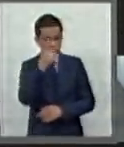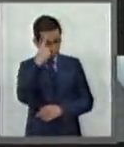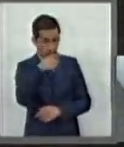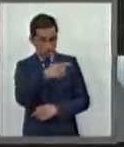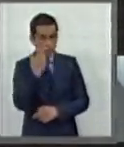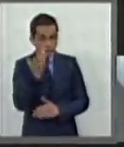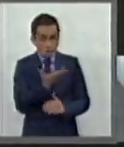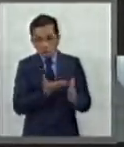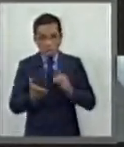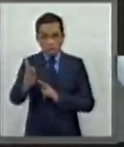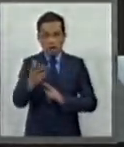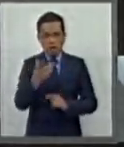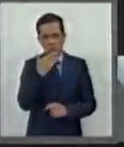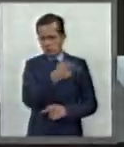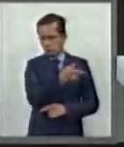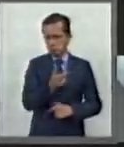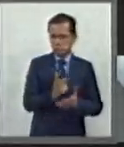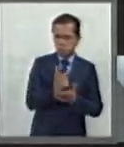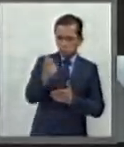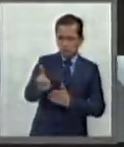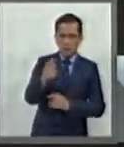PRI, que lo mantengan ellos.